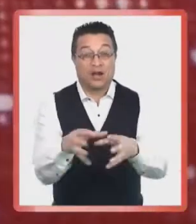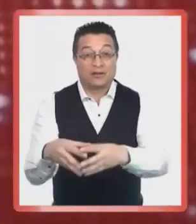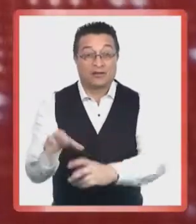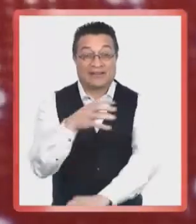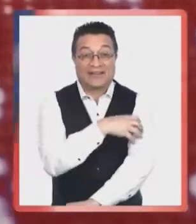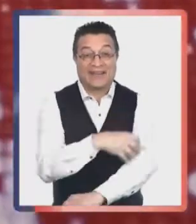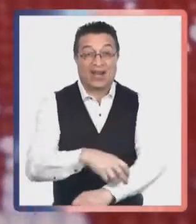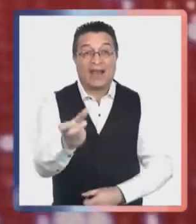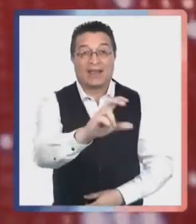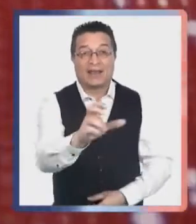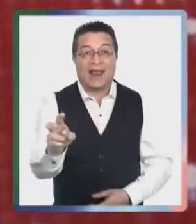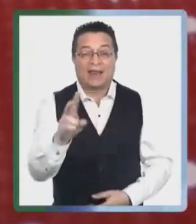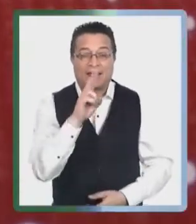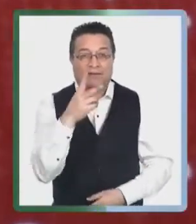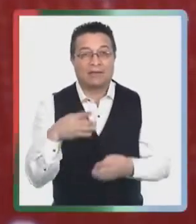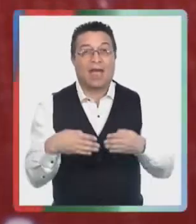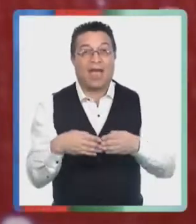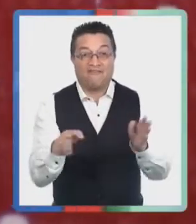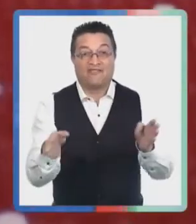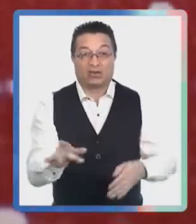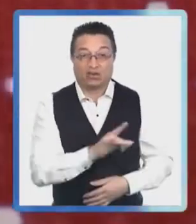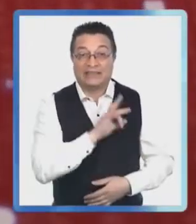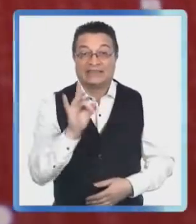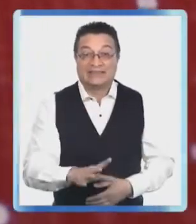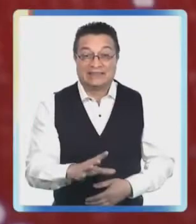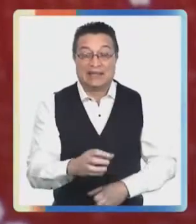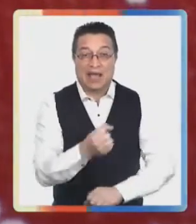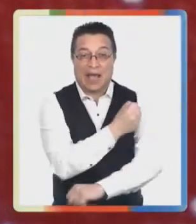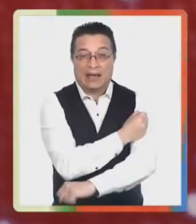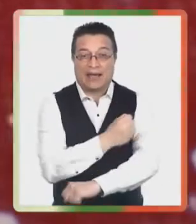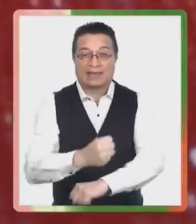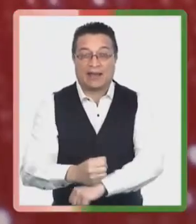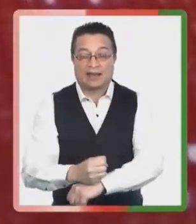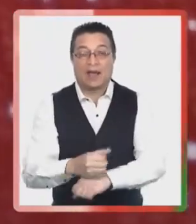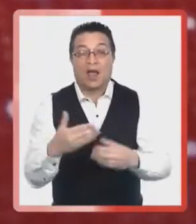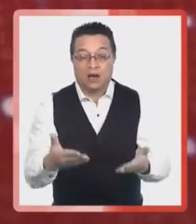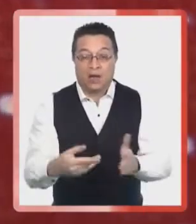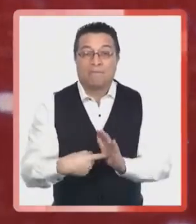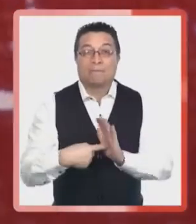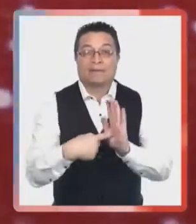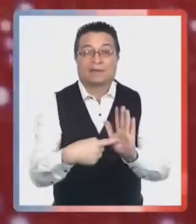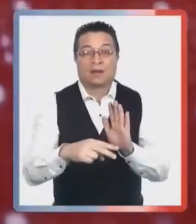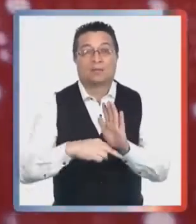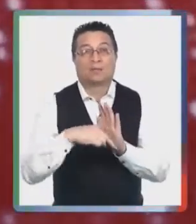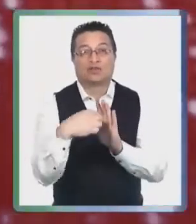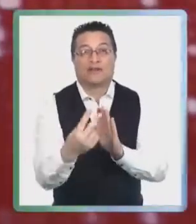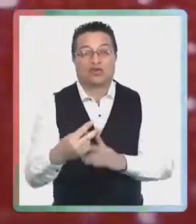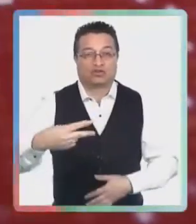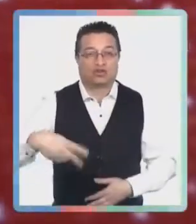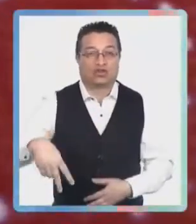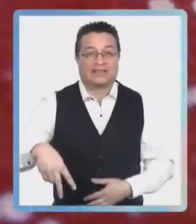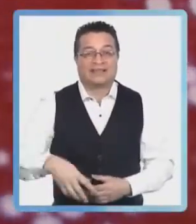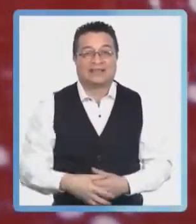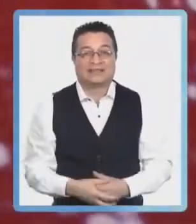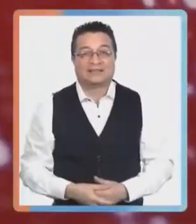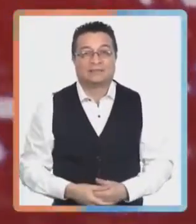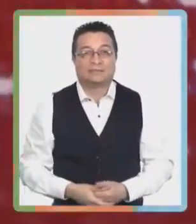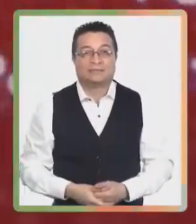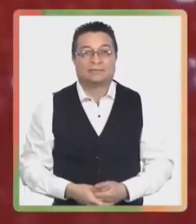Asociación Regional de Canales de Televisión de Señal Abierta de Chile, Arcatel, presenta Portavoz